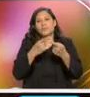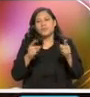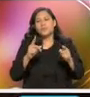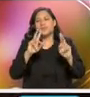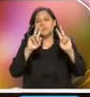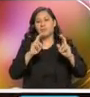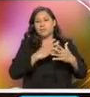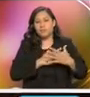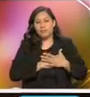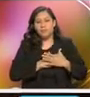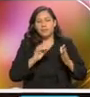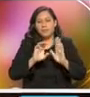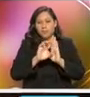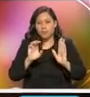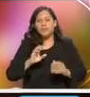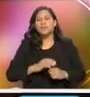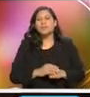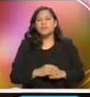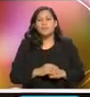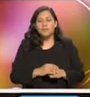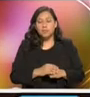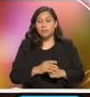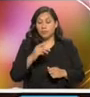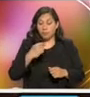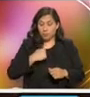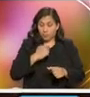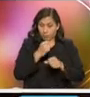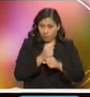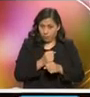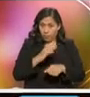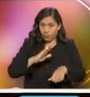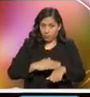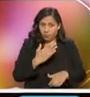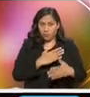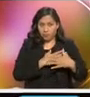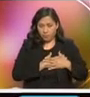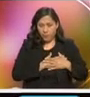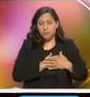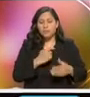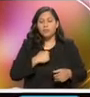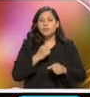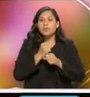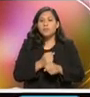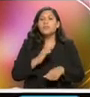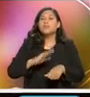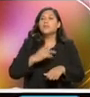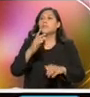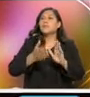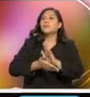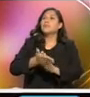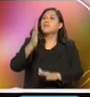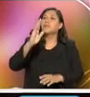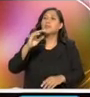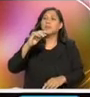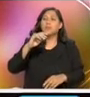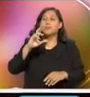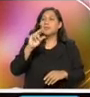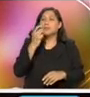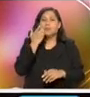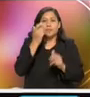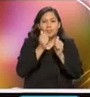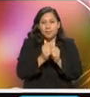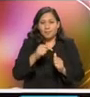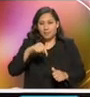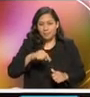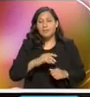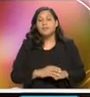amor. Es esta parte donde sufrimos por el amor, sufrimos por quien ya se fue y decimos que no queremos estar ahí.